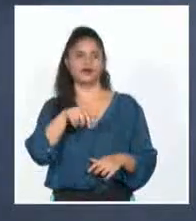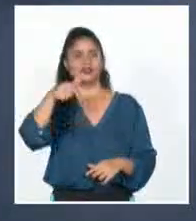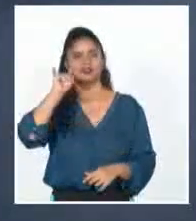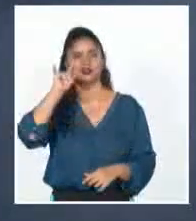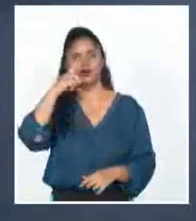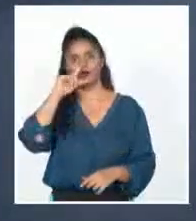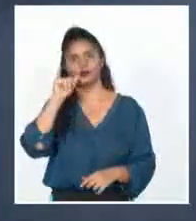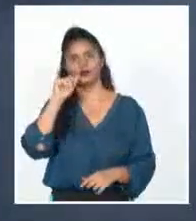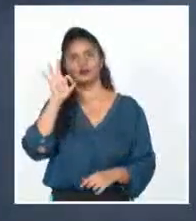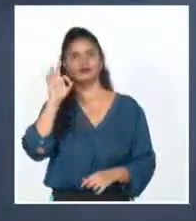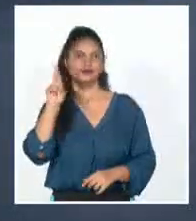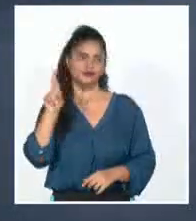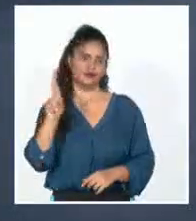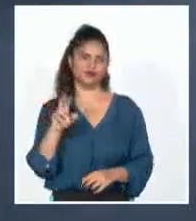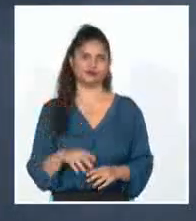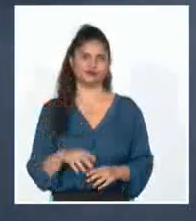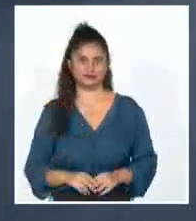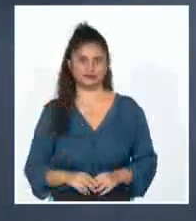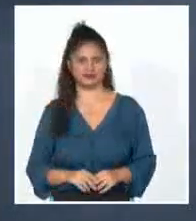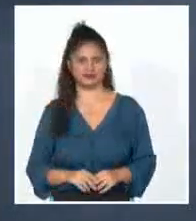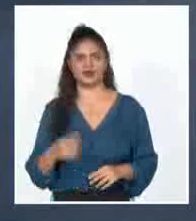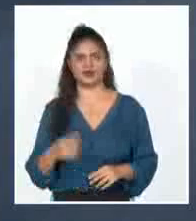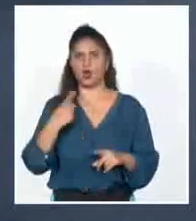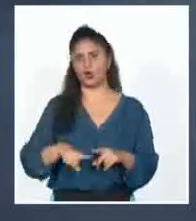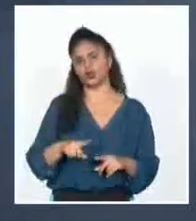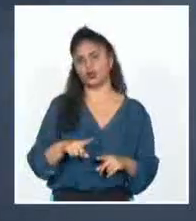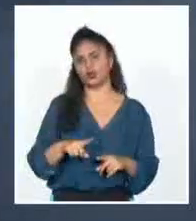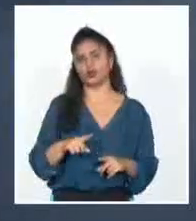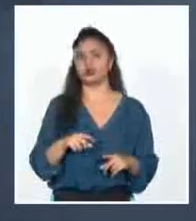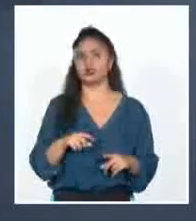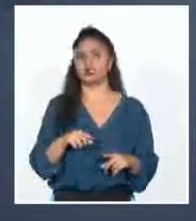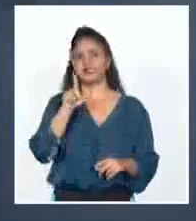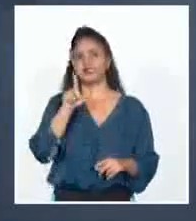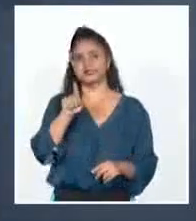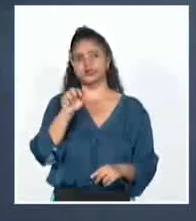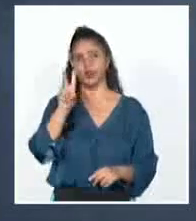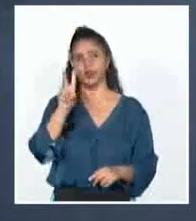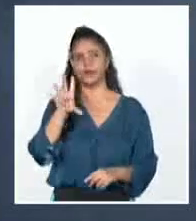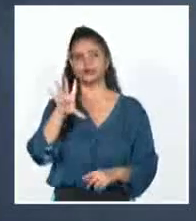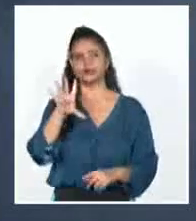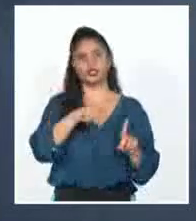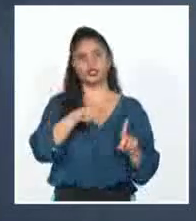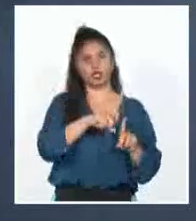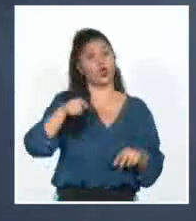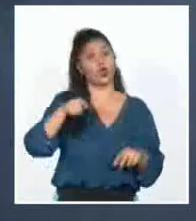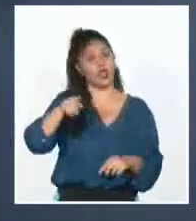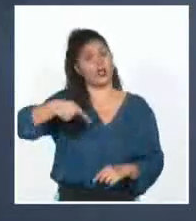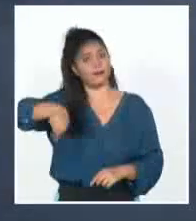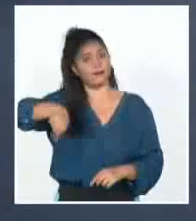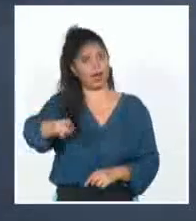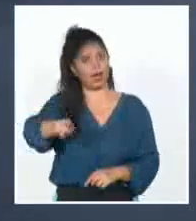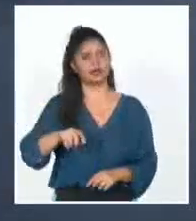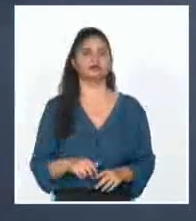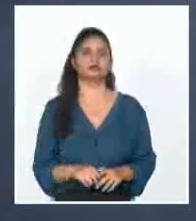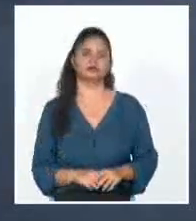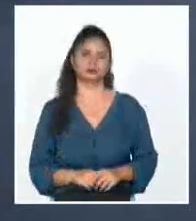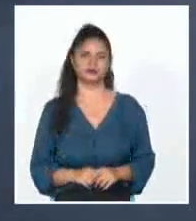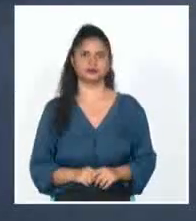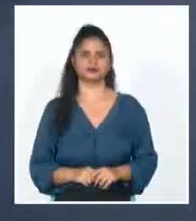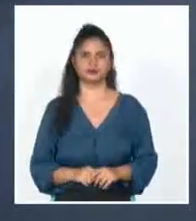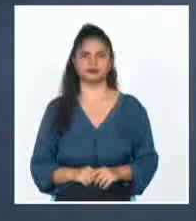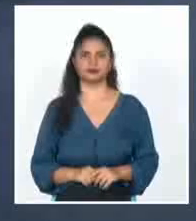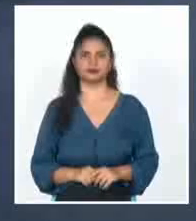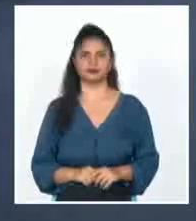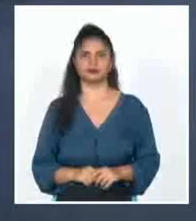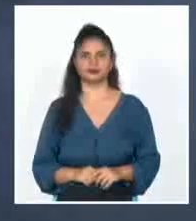y bueno, quizás las menores opciones con Ibrahim Torres en 125, pero que también va a luchar por incluirse entre los medallistas en estos